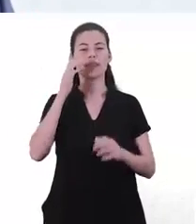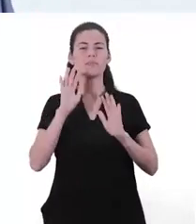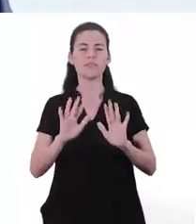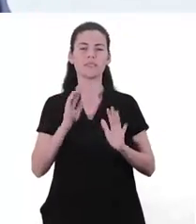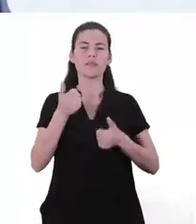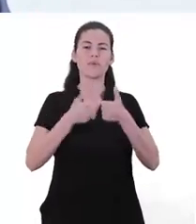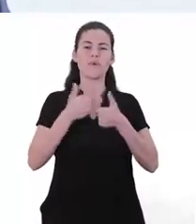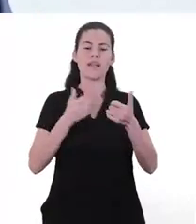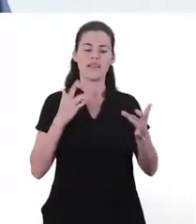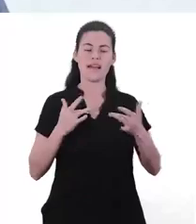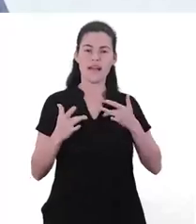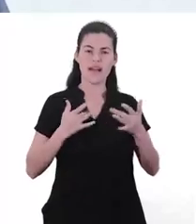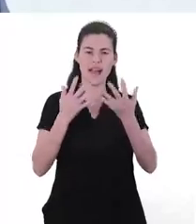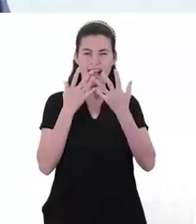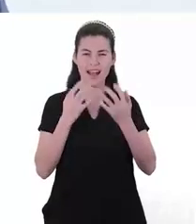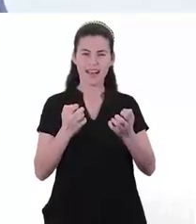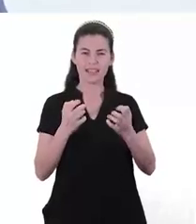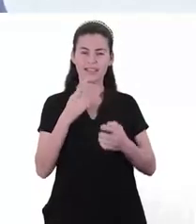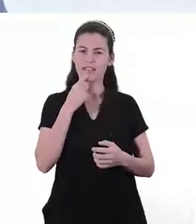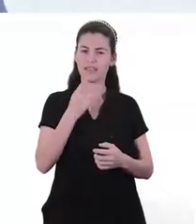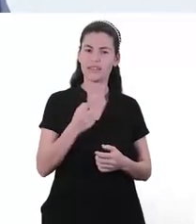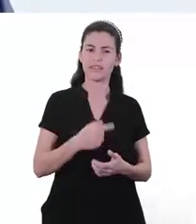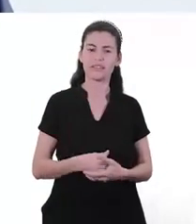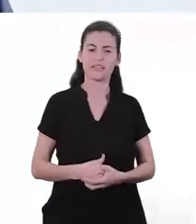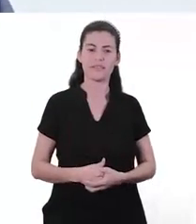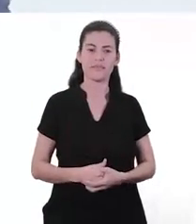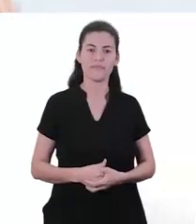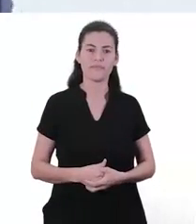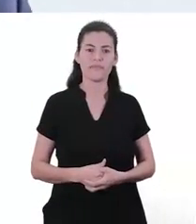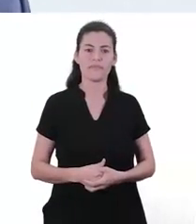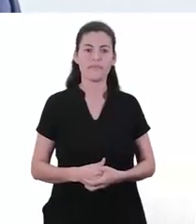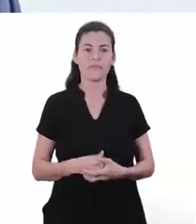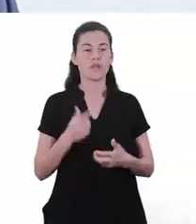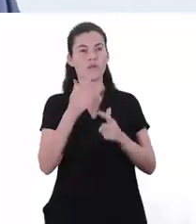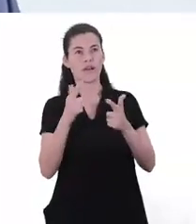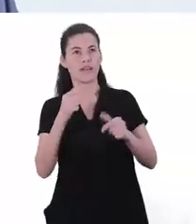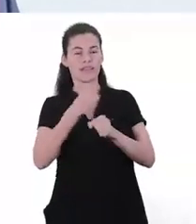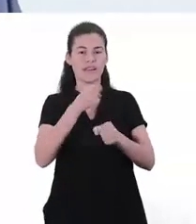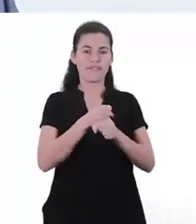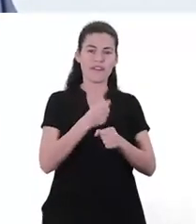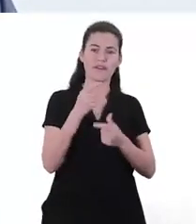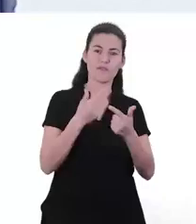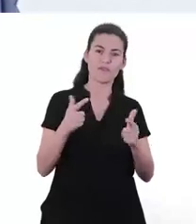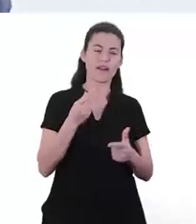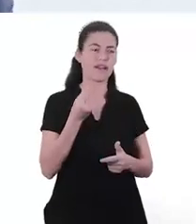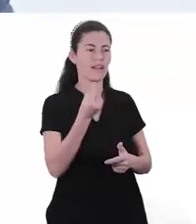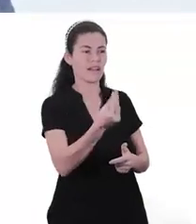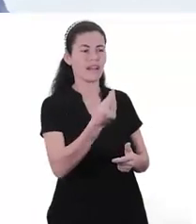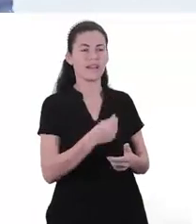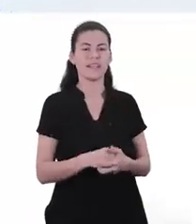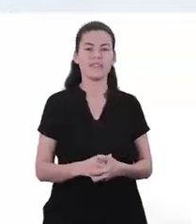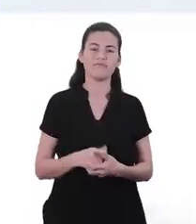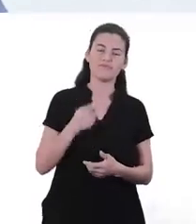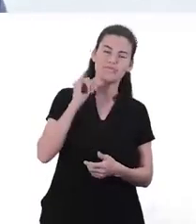tenemos del arte en sí, primero era esto que estábamos hablando de no es una ocupación, claro. Cuando podemos empezar a construir un nuevo concepto de